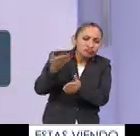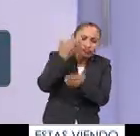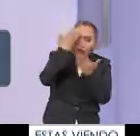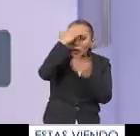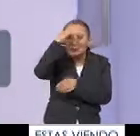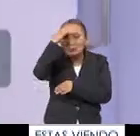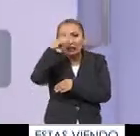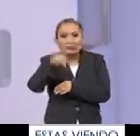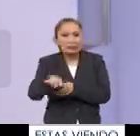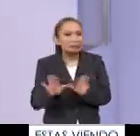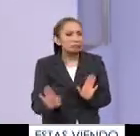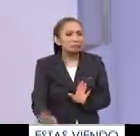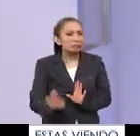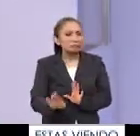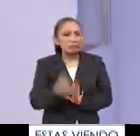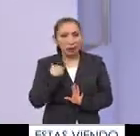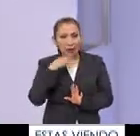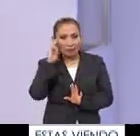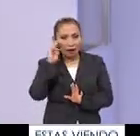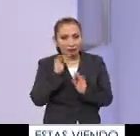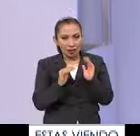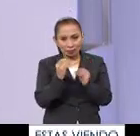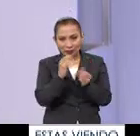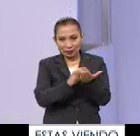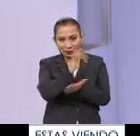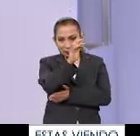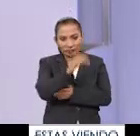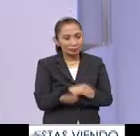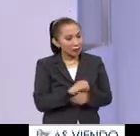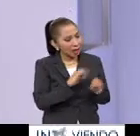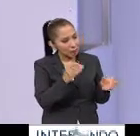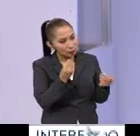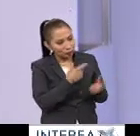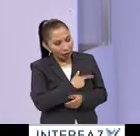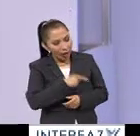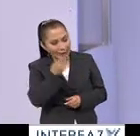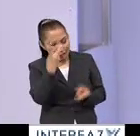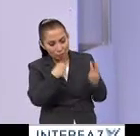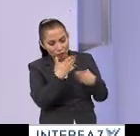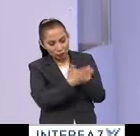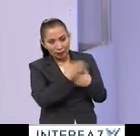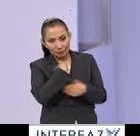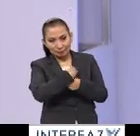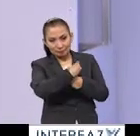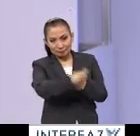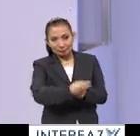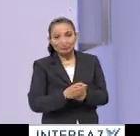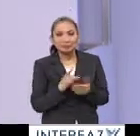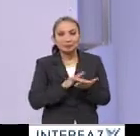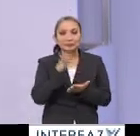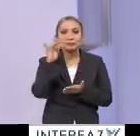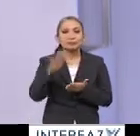sus conclusiones sobre esta maestría. Muchísimas gracias. Claro, con mucho gusto. Aquí estaremos cuando nos inviten. Gracias. Gracias.